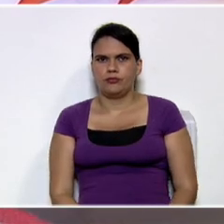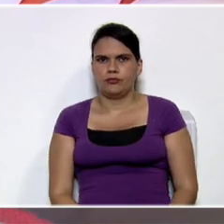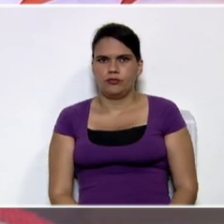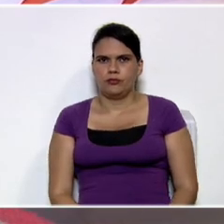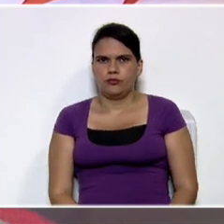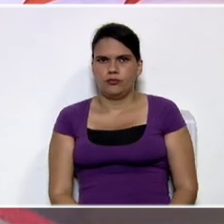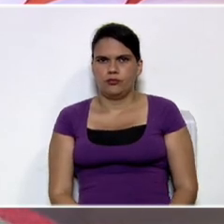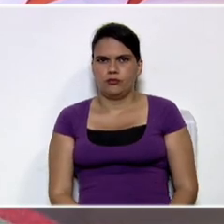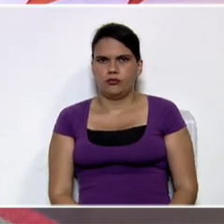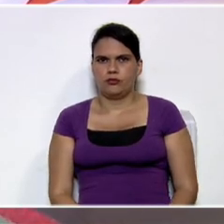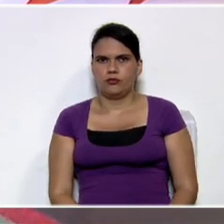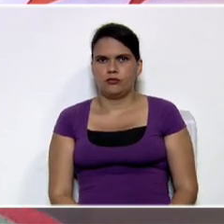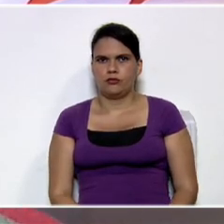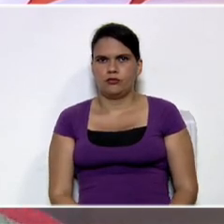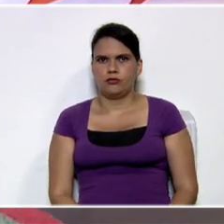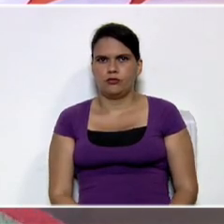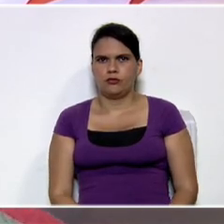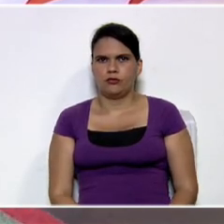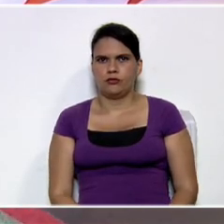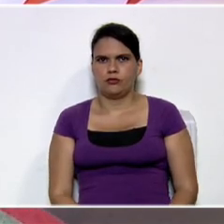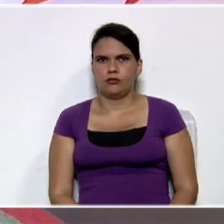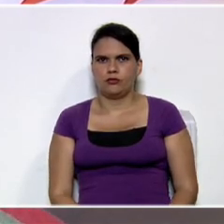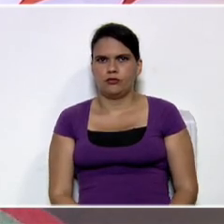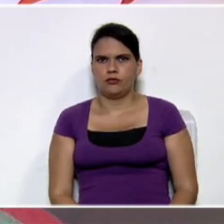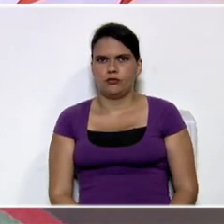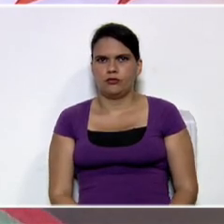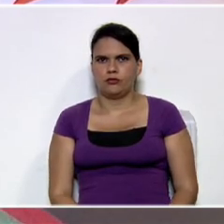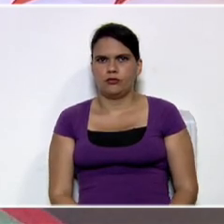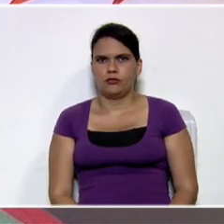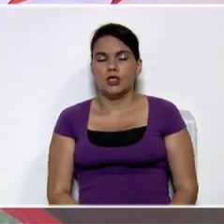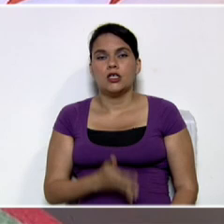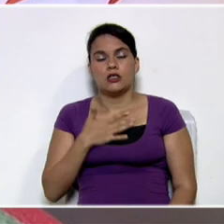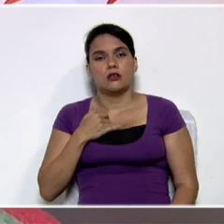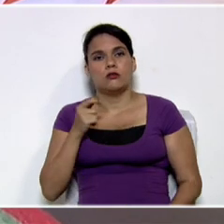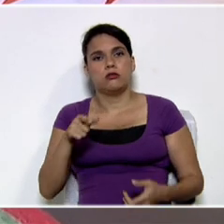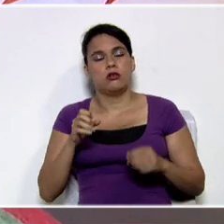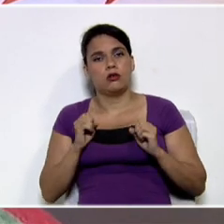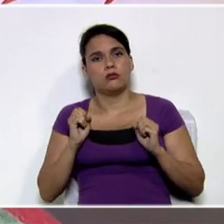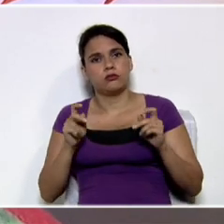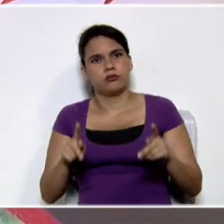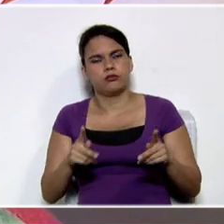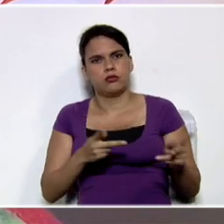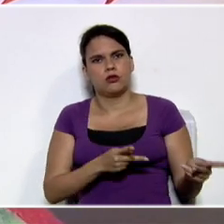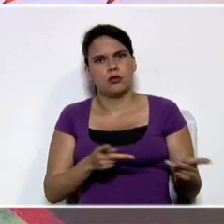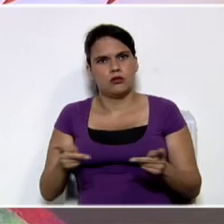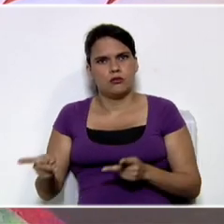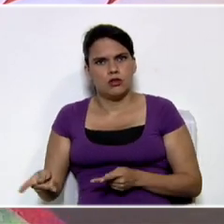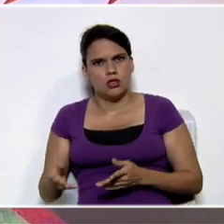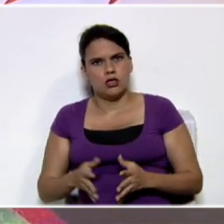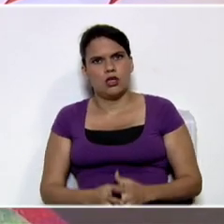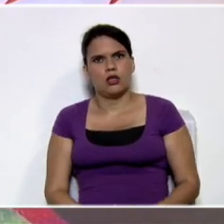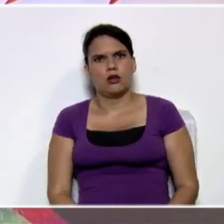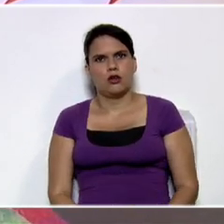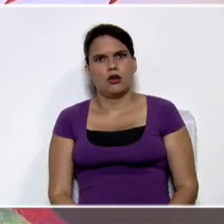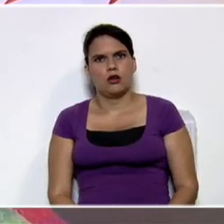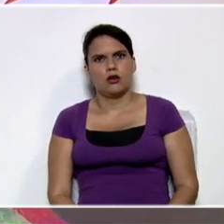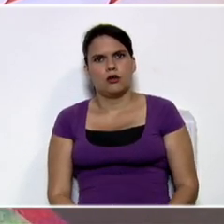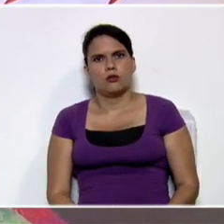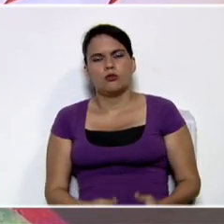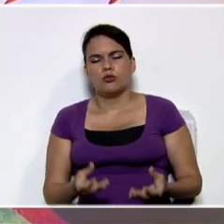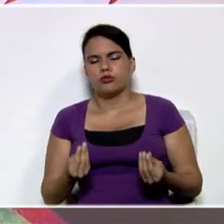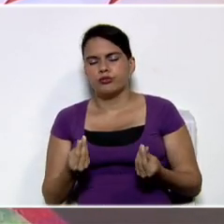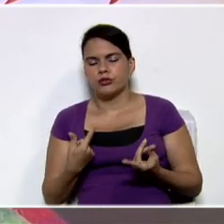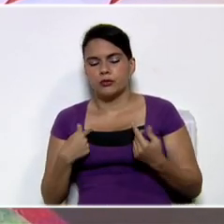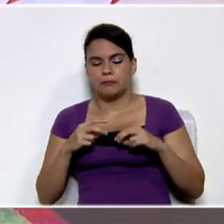es esta población. Y quisiera en esta oportunidad invitarlos a que indaguen muchísimo más acerca de este referente